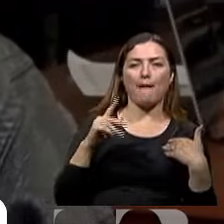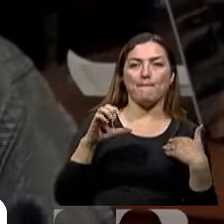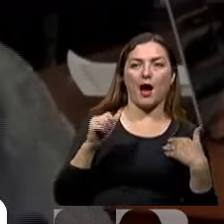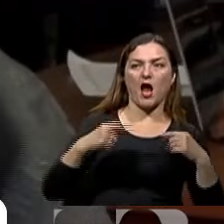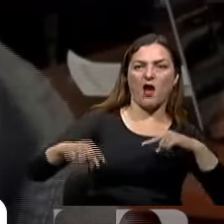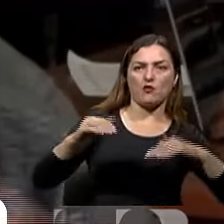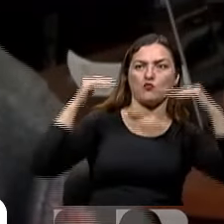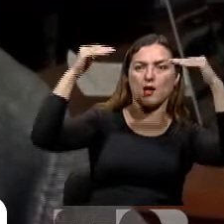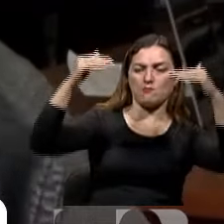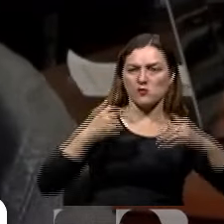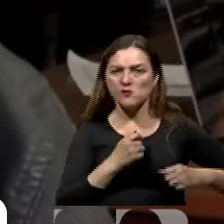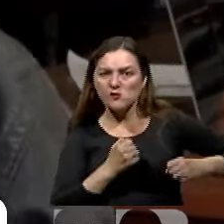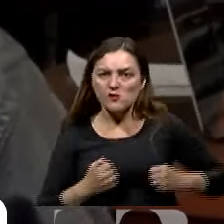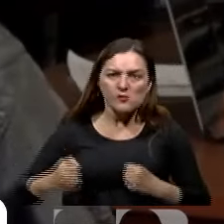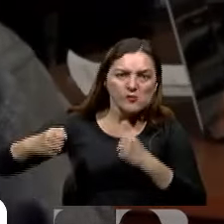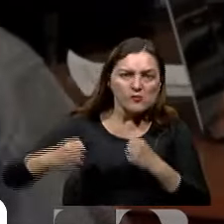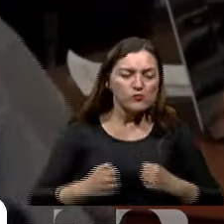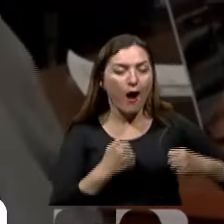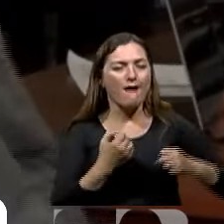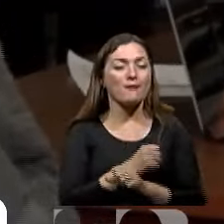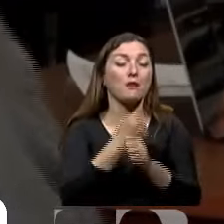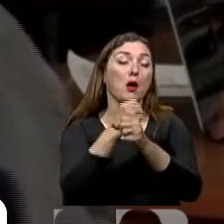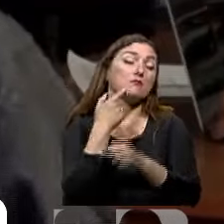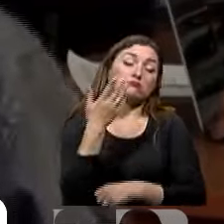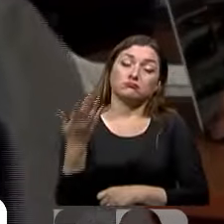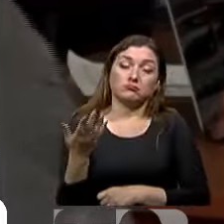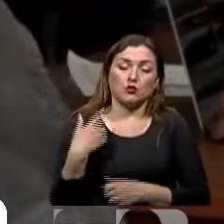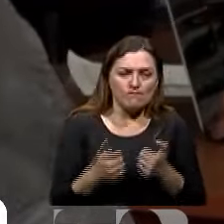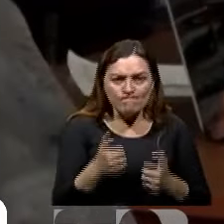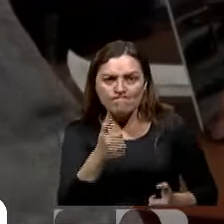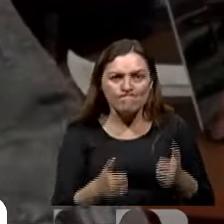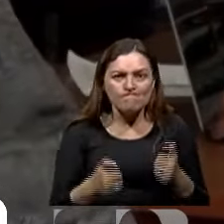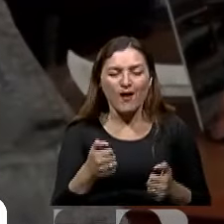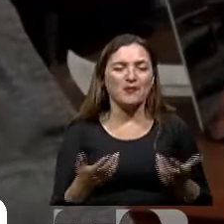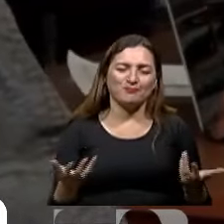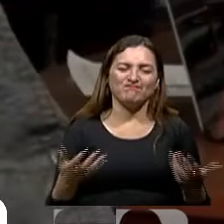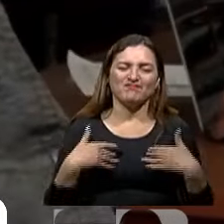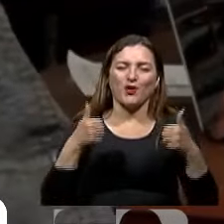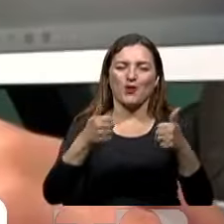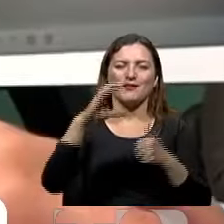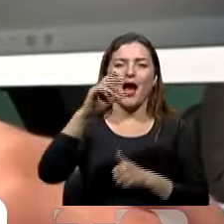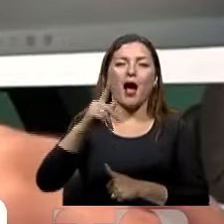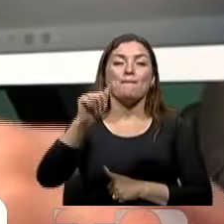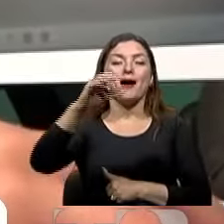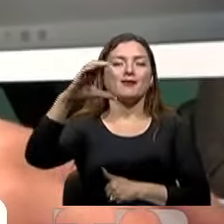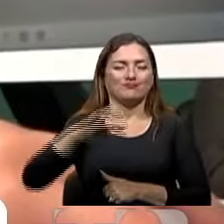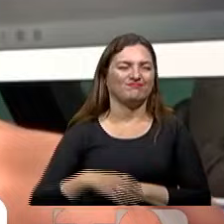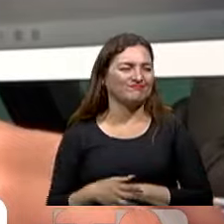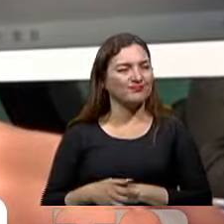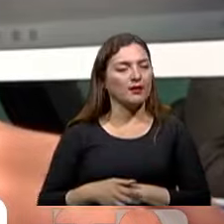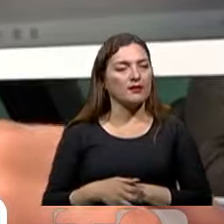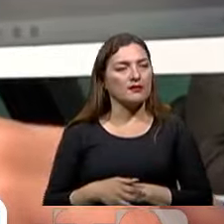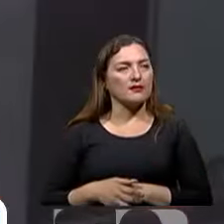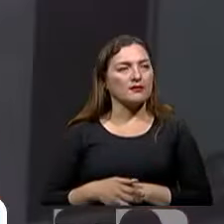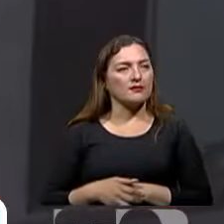tu personaje, tú eres un héroe, lo que tú estás manejándolo, y te vas a convertir en un héroe, ¿no? En un Cápac, perdón. Como una